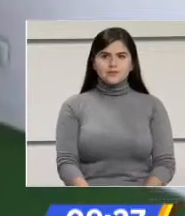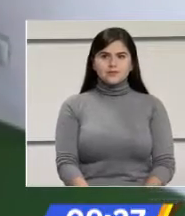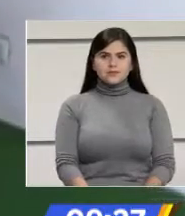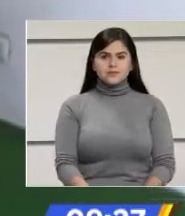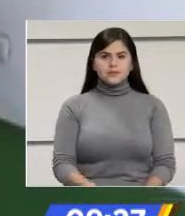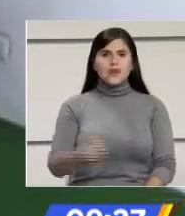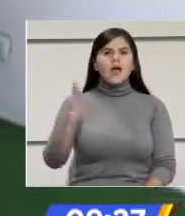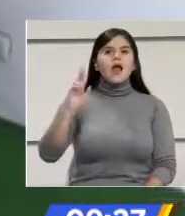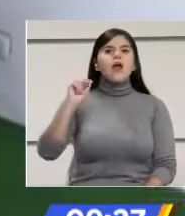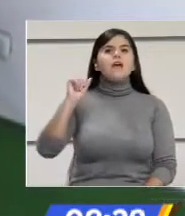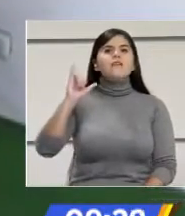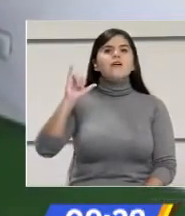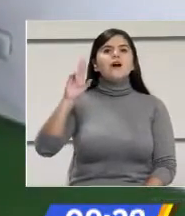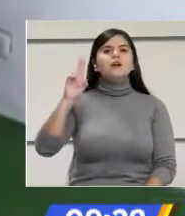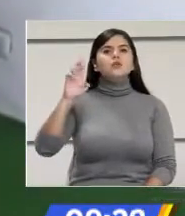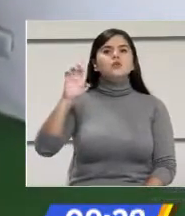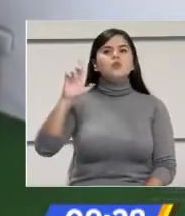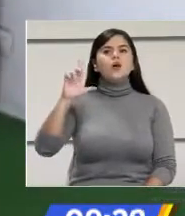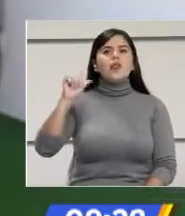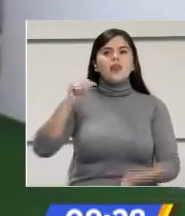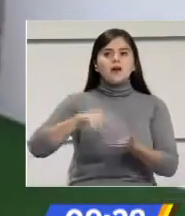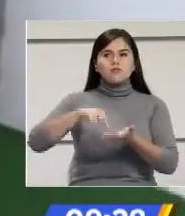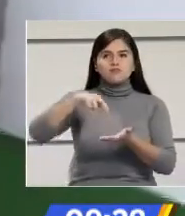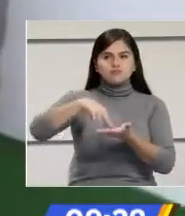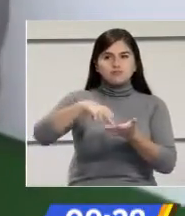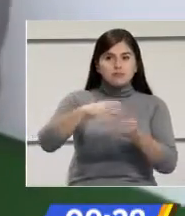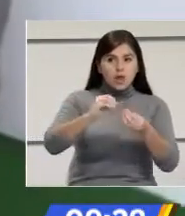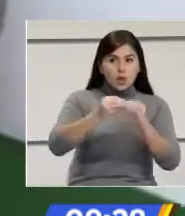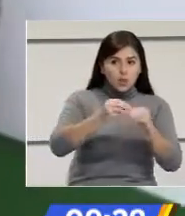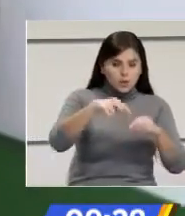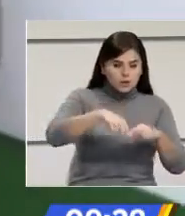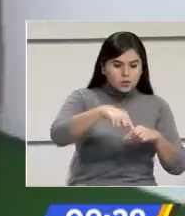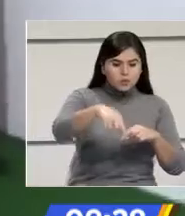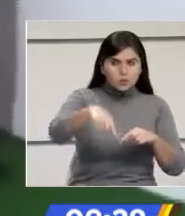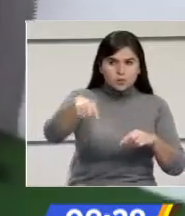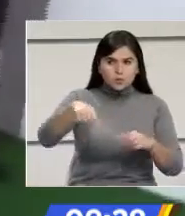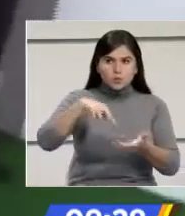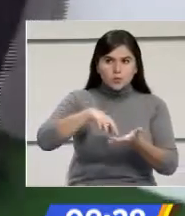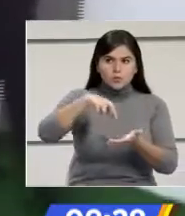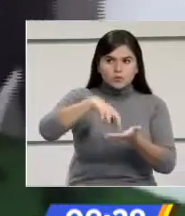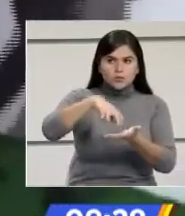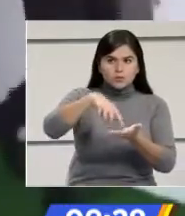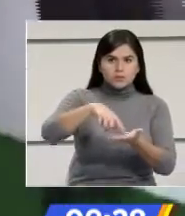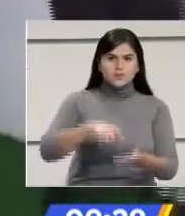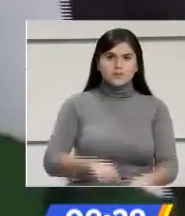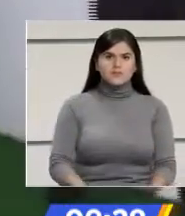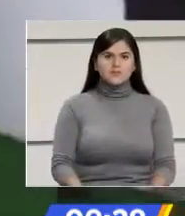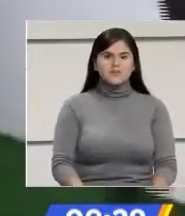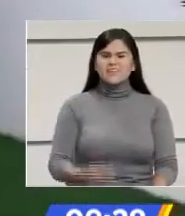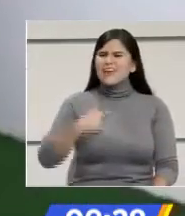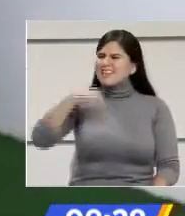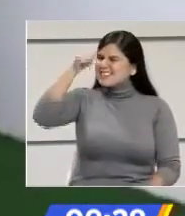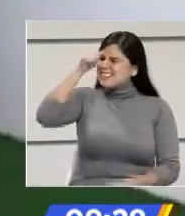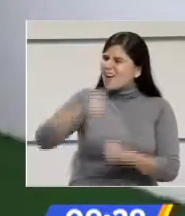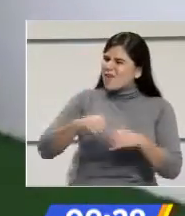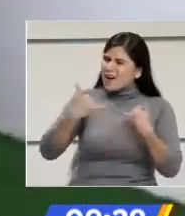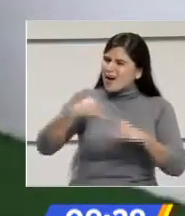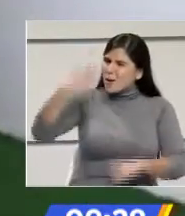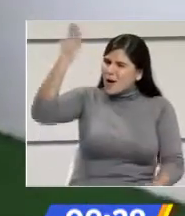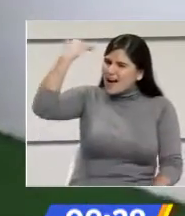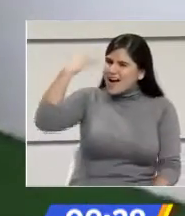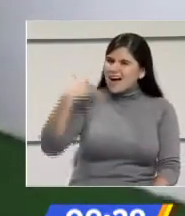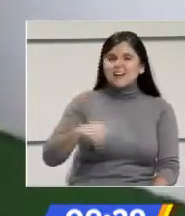su rayuela. Ajá, la rayuela. Ahí está la rayuela. Excelente. ¿Se acuerda cómo jugarla, José? Ah, claro.